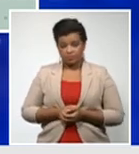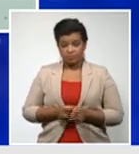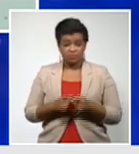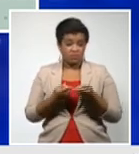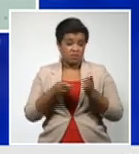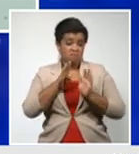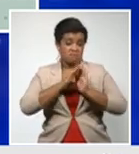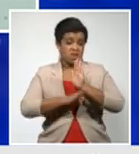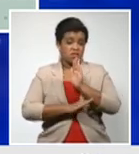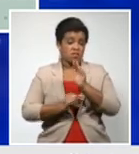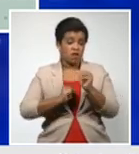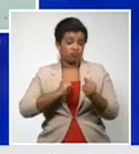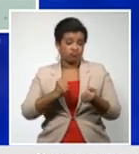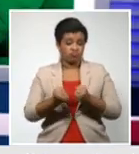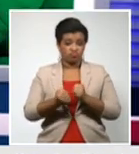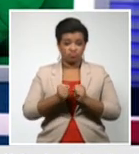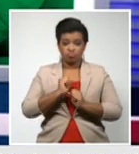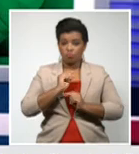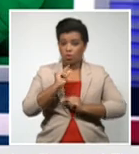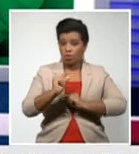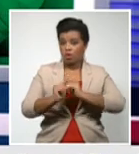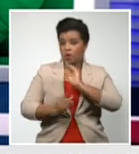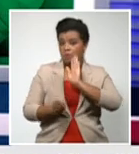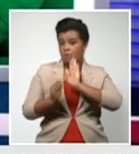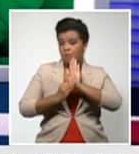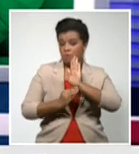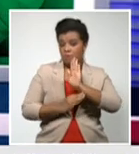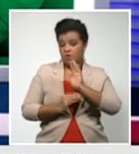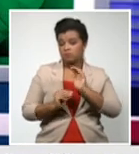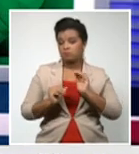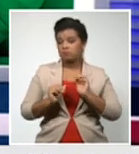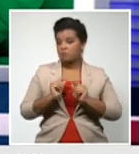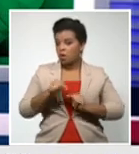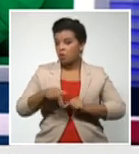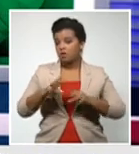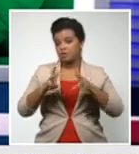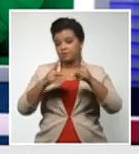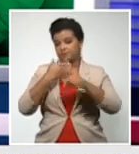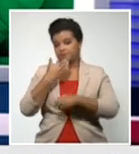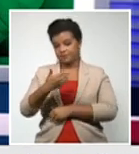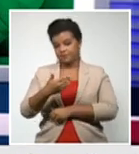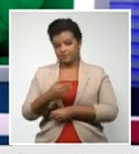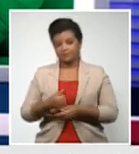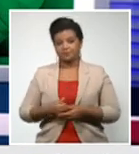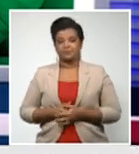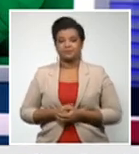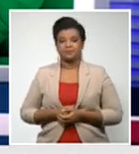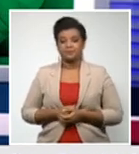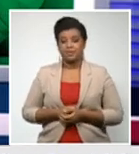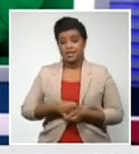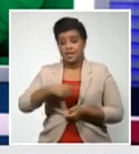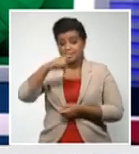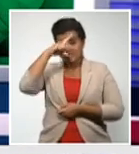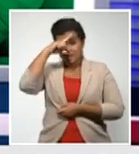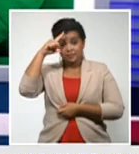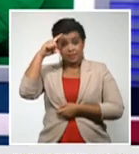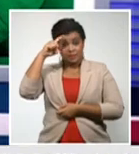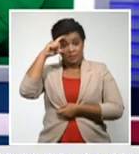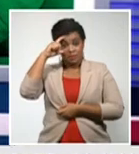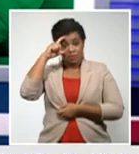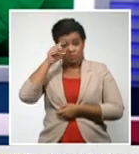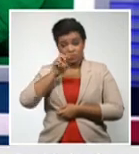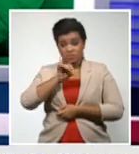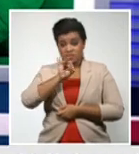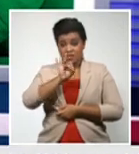vienen aplicando y las de restricción van dando resultados. Santi Espíritus diagnostica 7